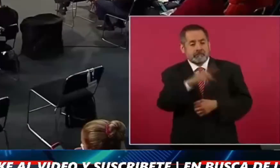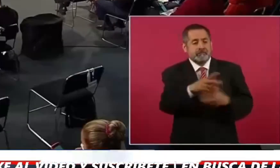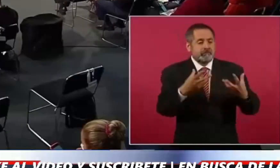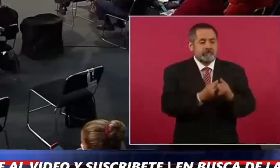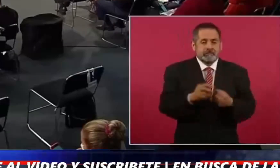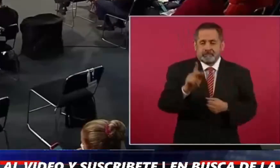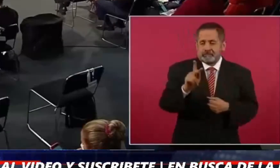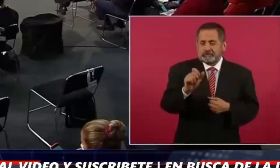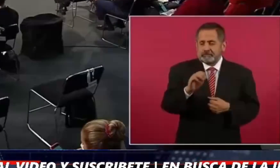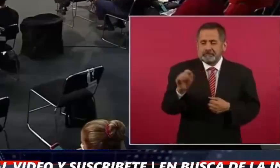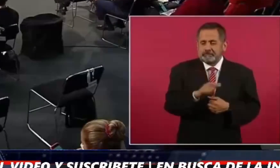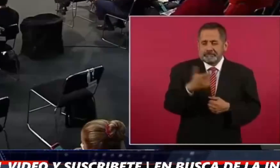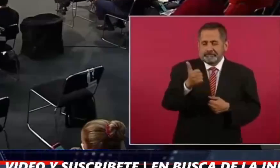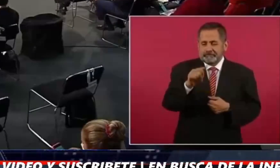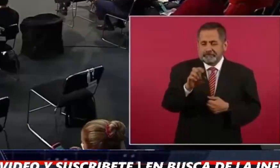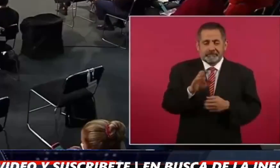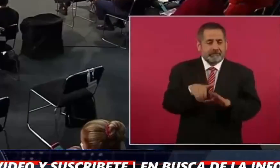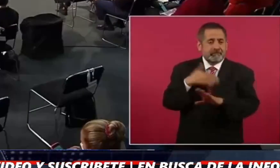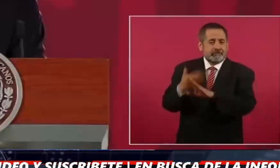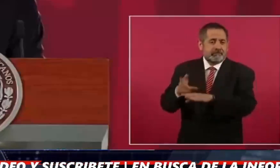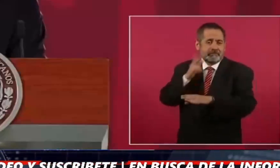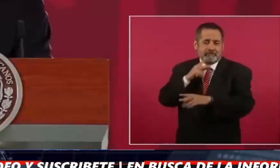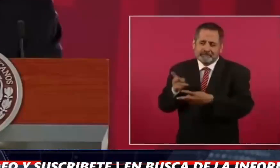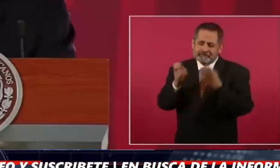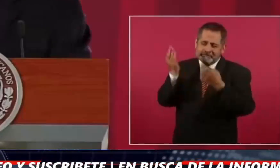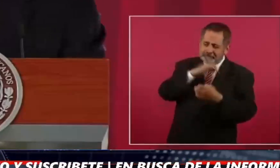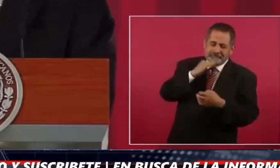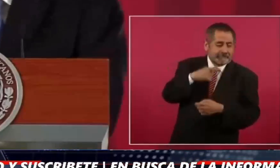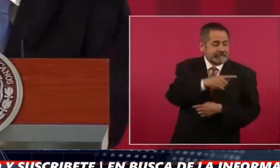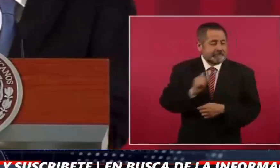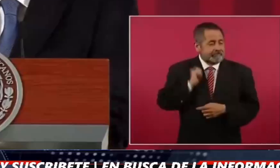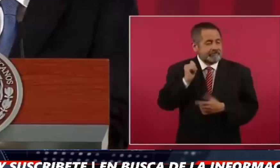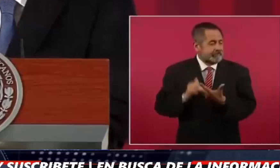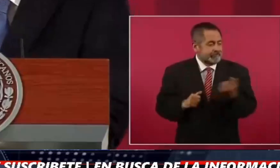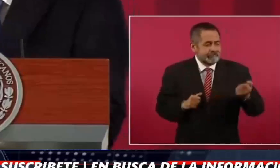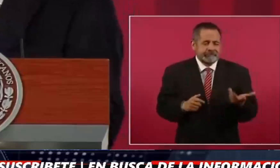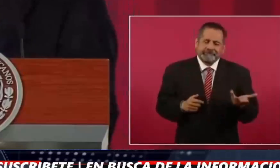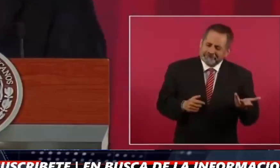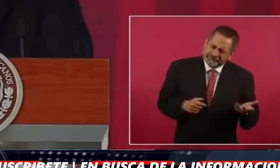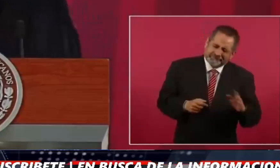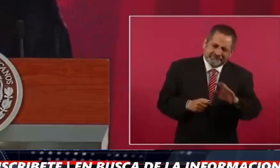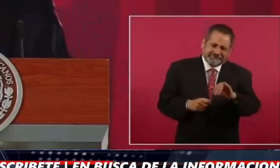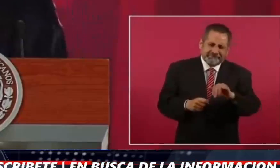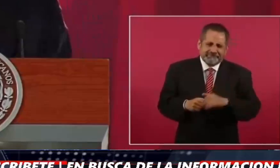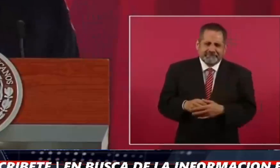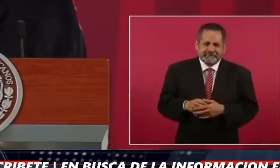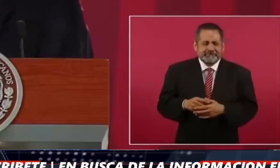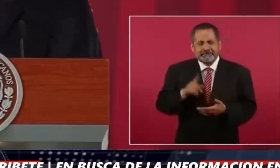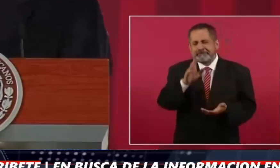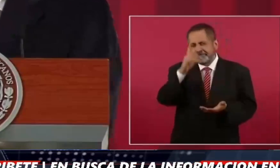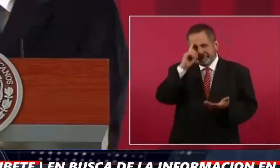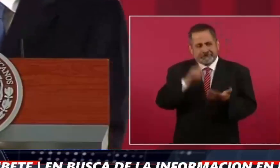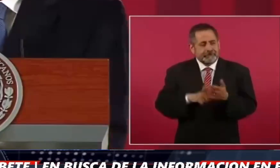Pemex Gate, este fraude contra Petróleos Mexicanos. Sí, sí, sí. Y yo creo que es un asunto de nostalgia.